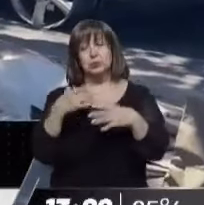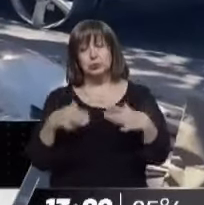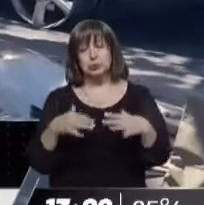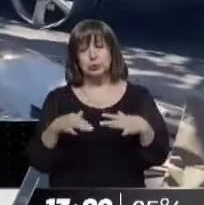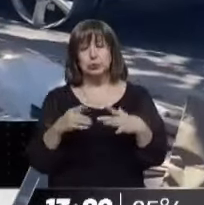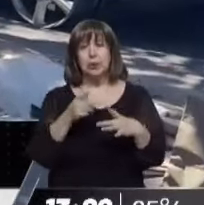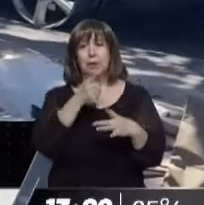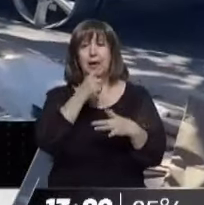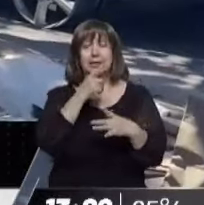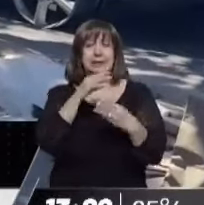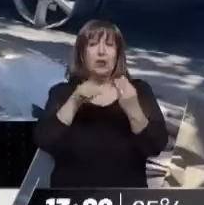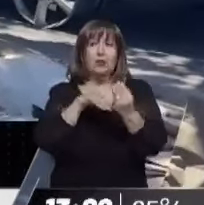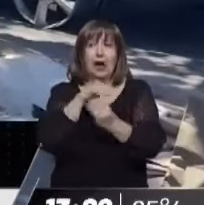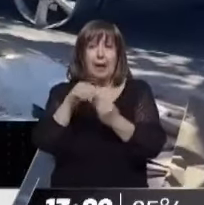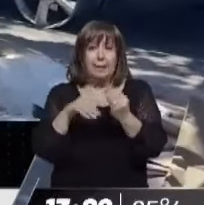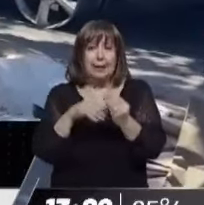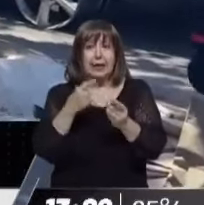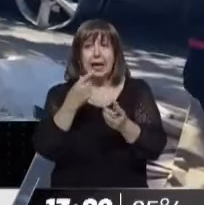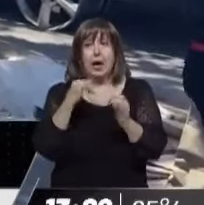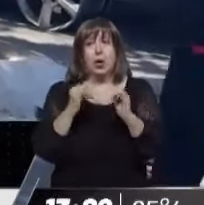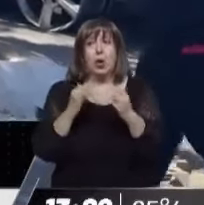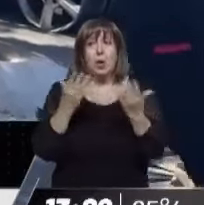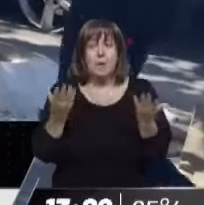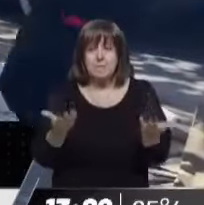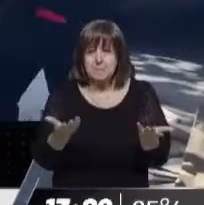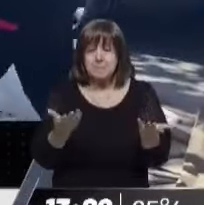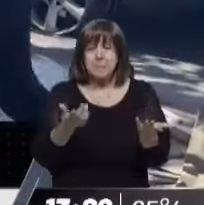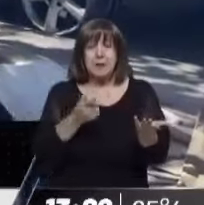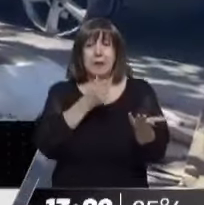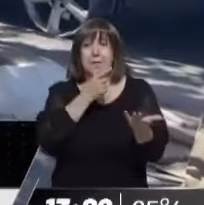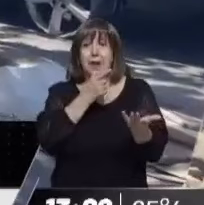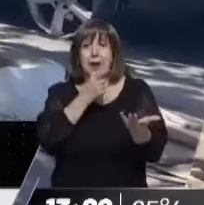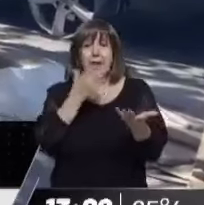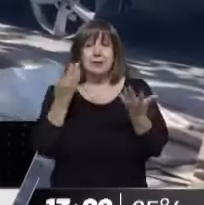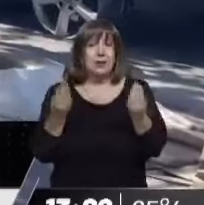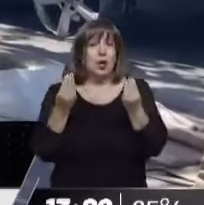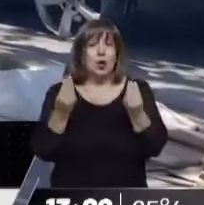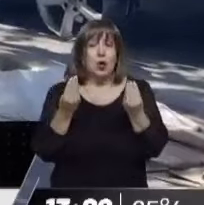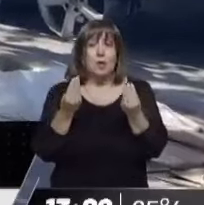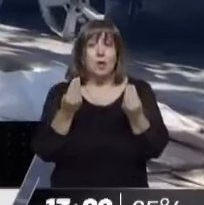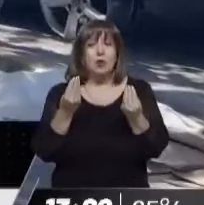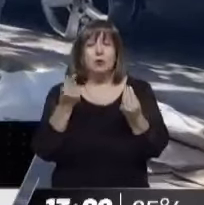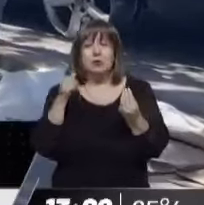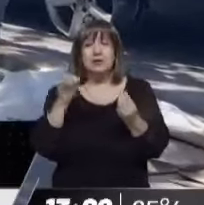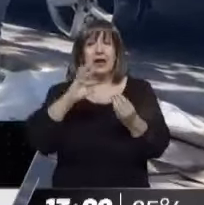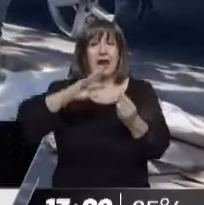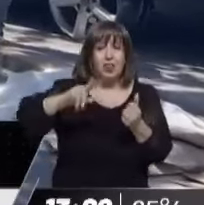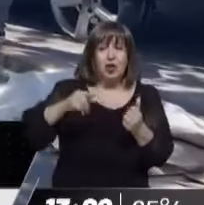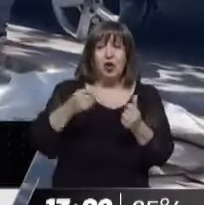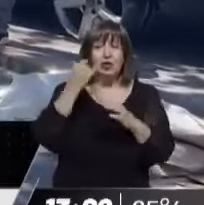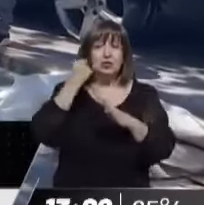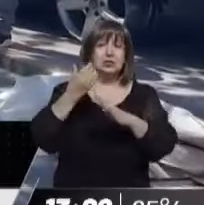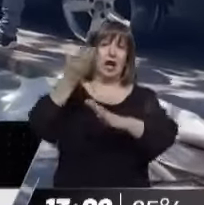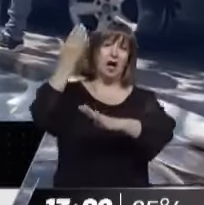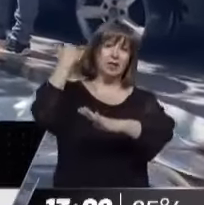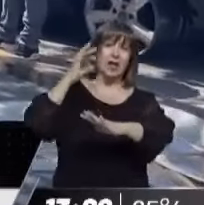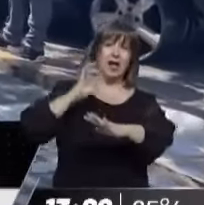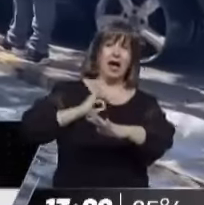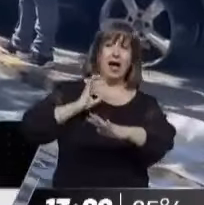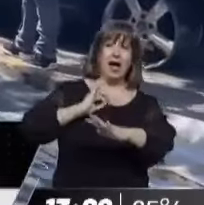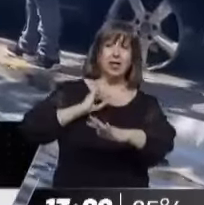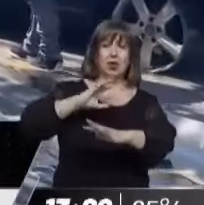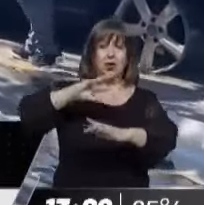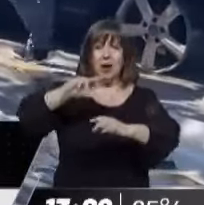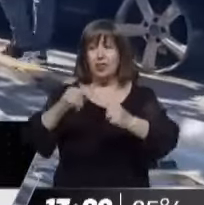distintos domicilios y es lo que queda por ver del Gran Mendoza en toda la provincia, cómo actuaban. Después, la información fina,